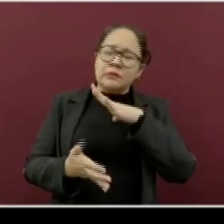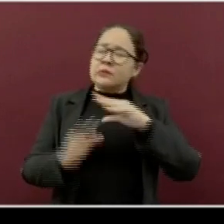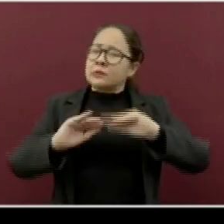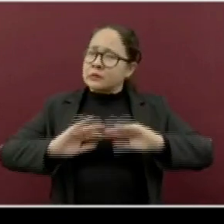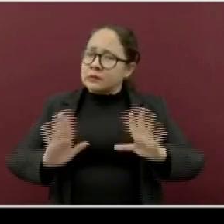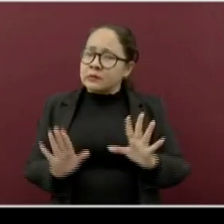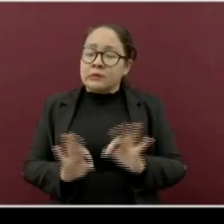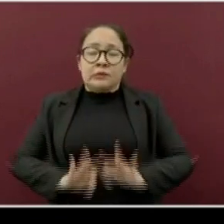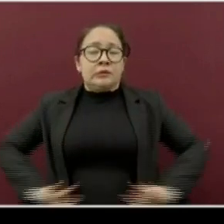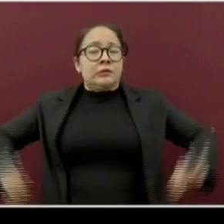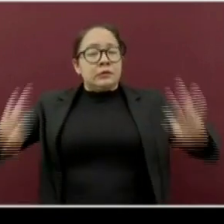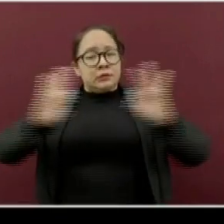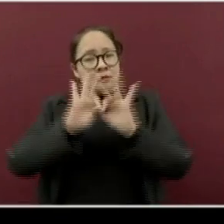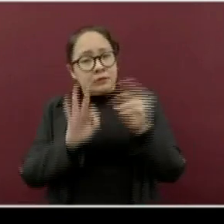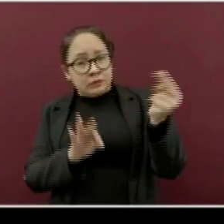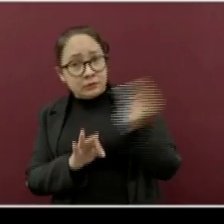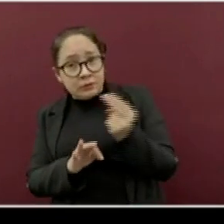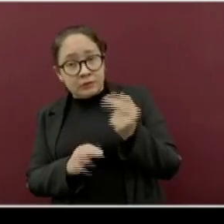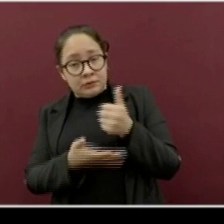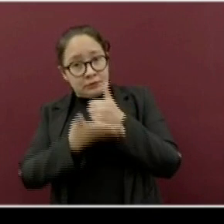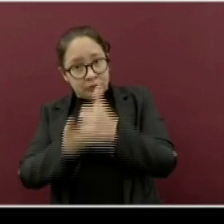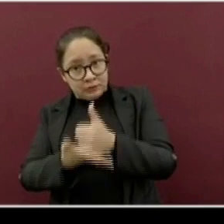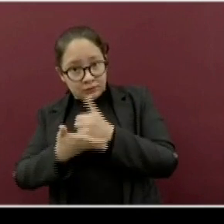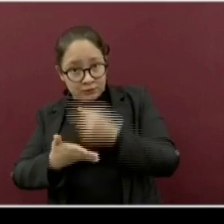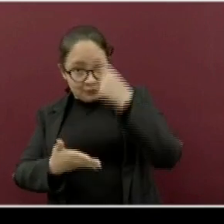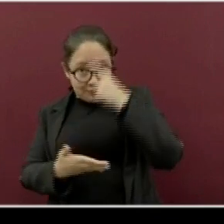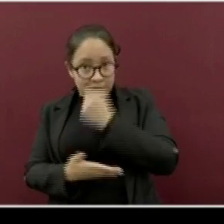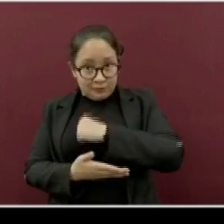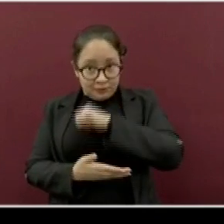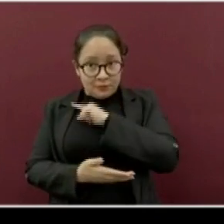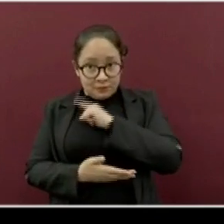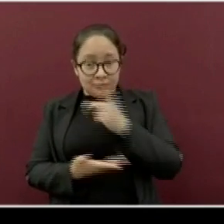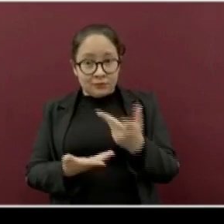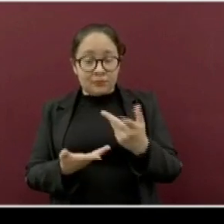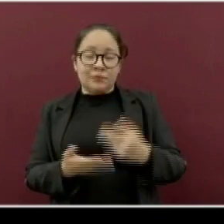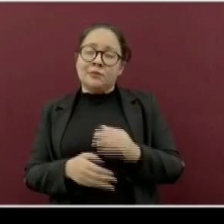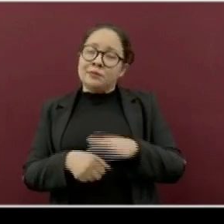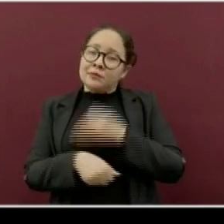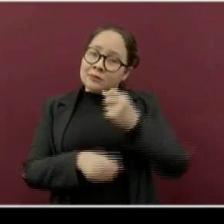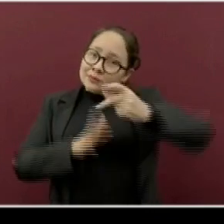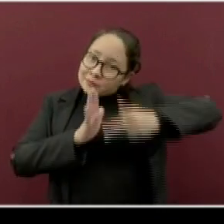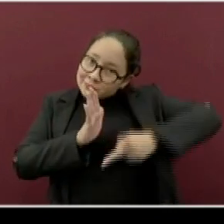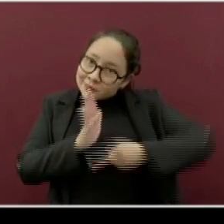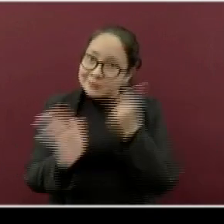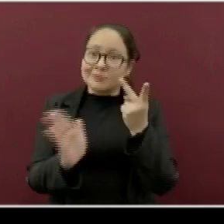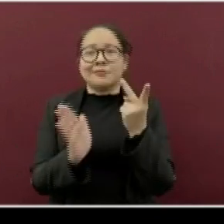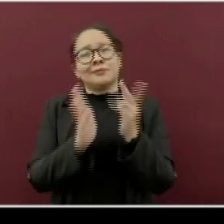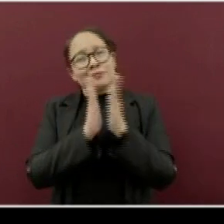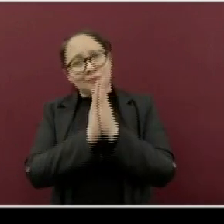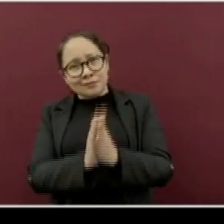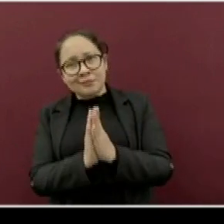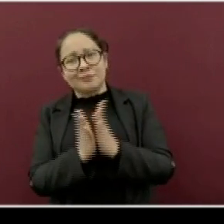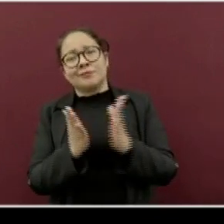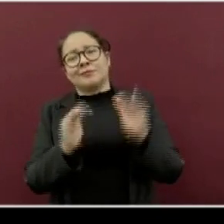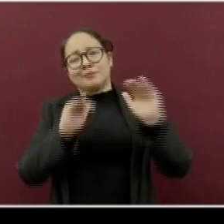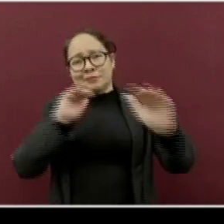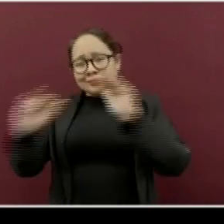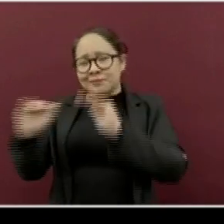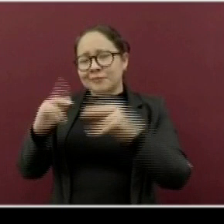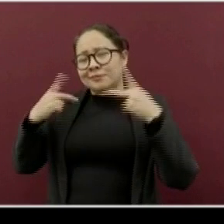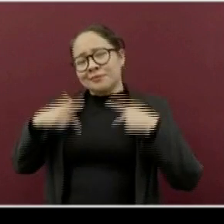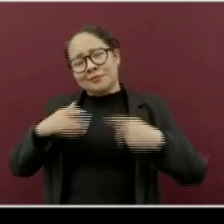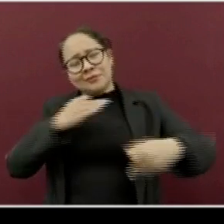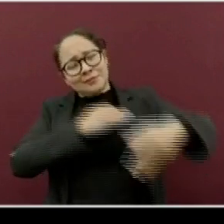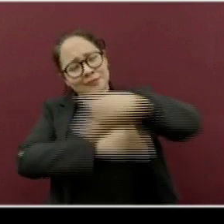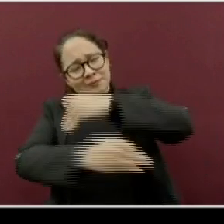necesidades importantes en materia de salud. Por eso, nuevamente, a todo el gremio de periodistas